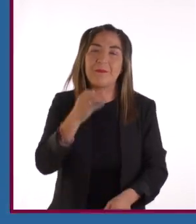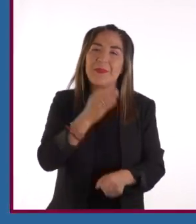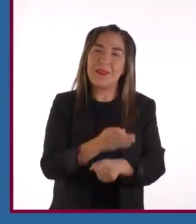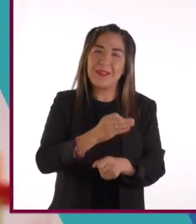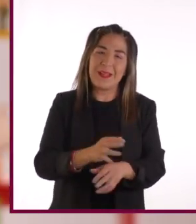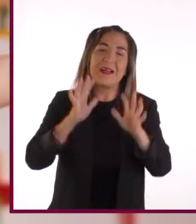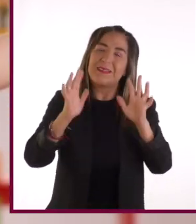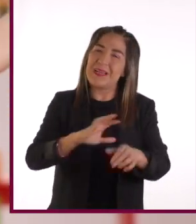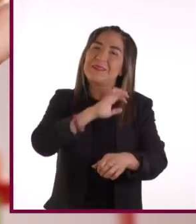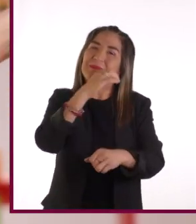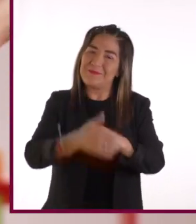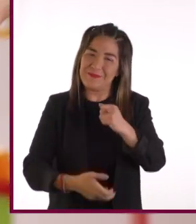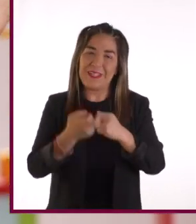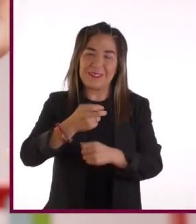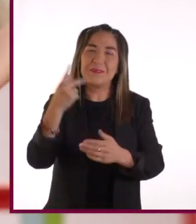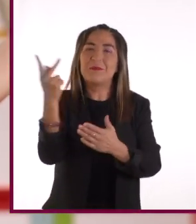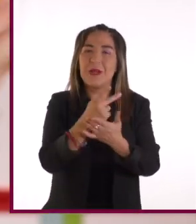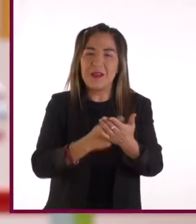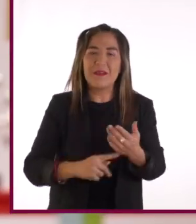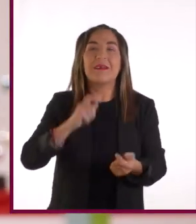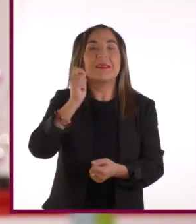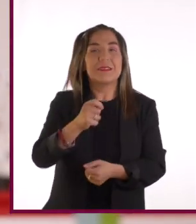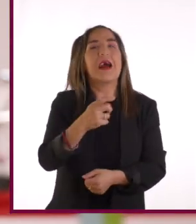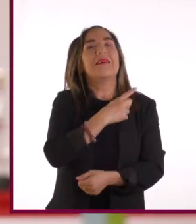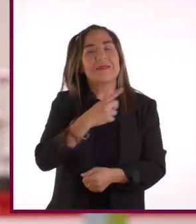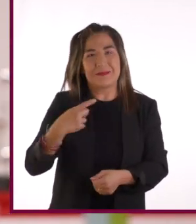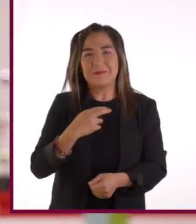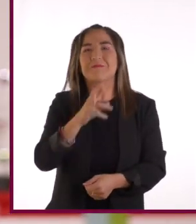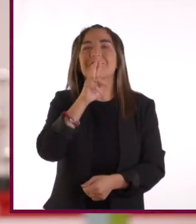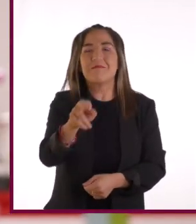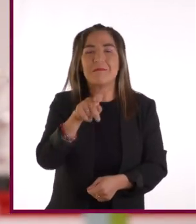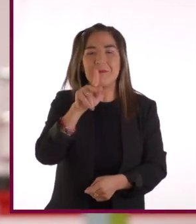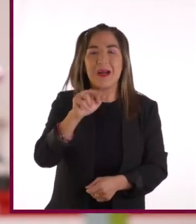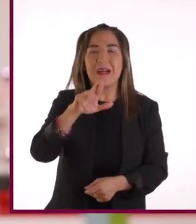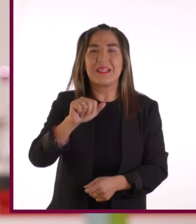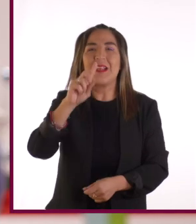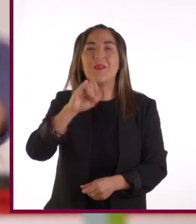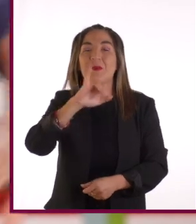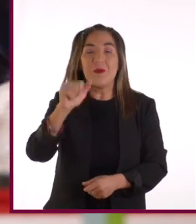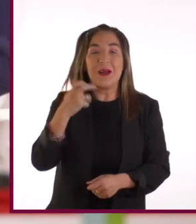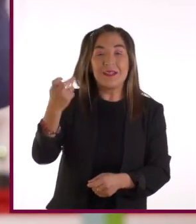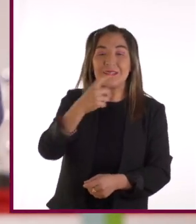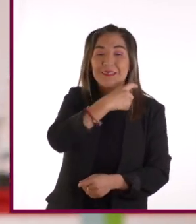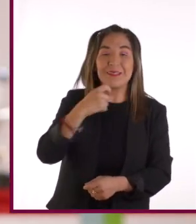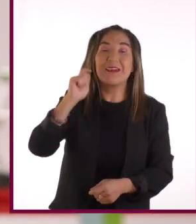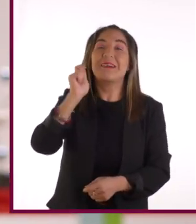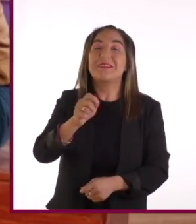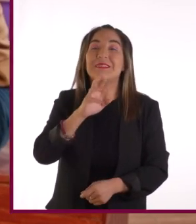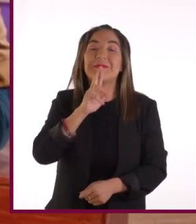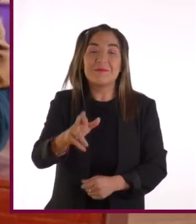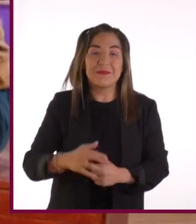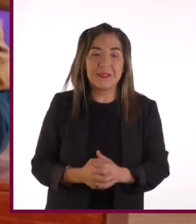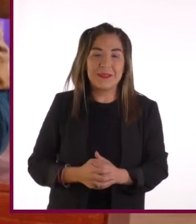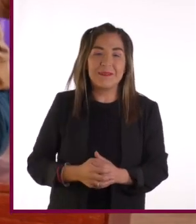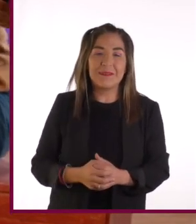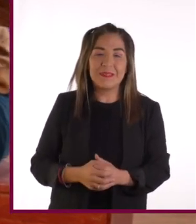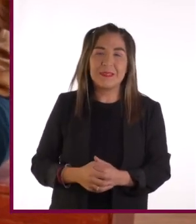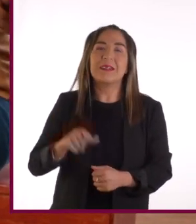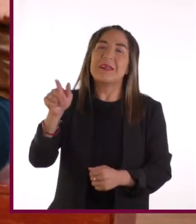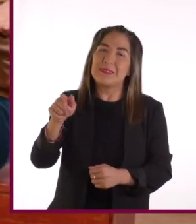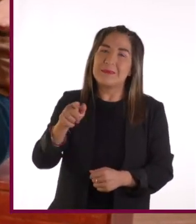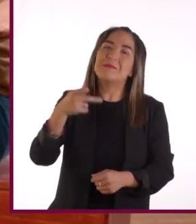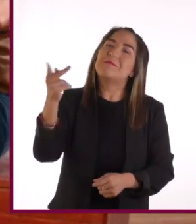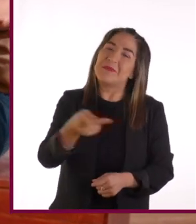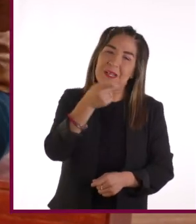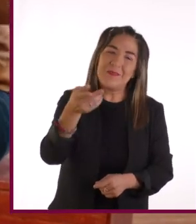en Tech. Hemos llegado al final de nuestro programa y eso significa conocer la respuesta a la paradoja del barbero, ¿qué es? La respuesta